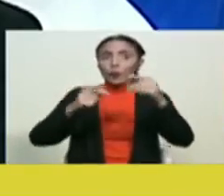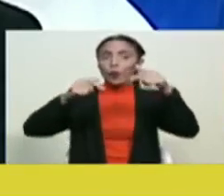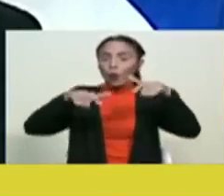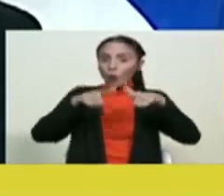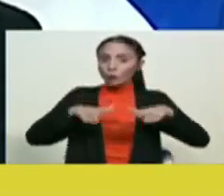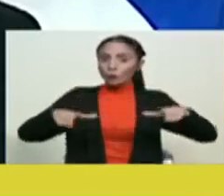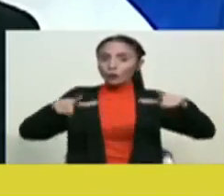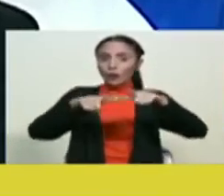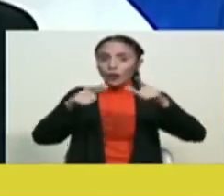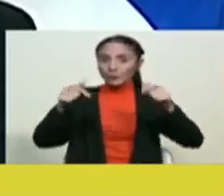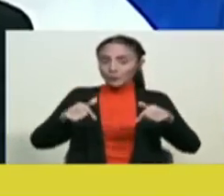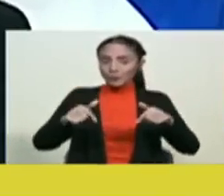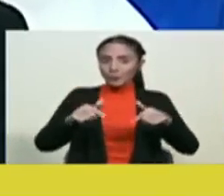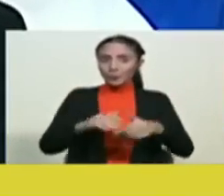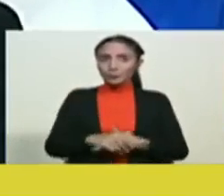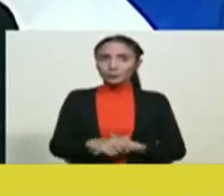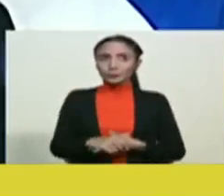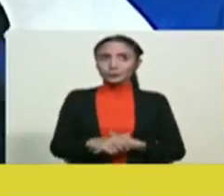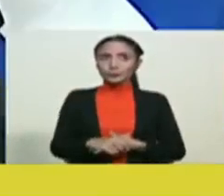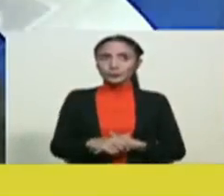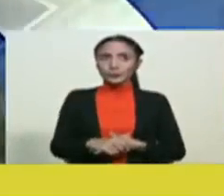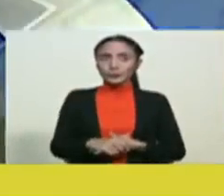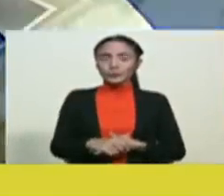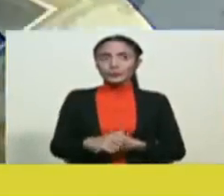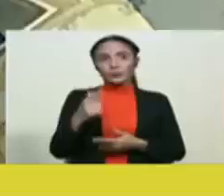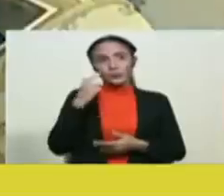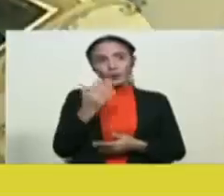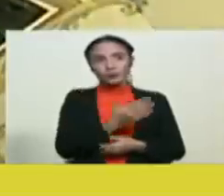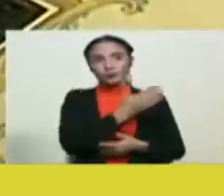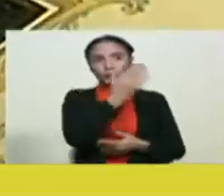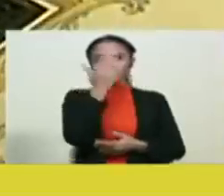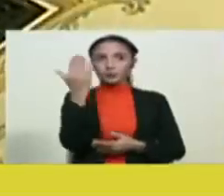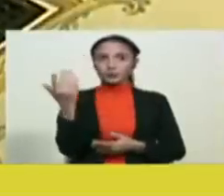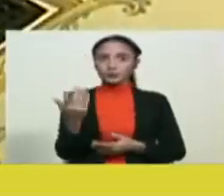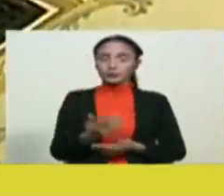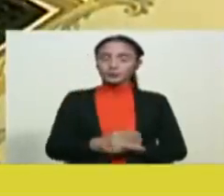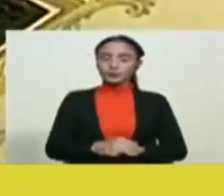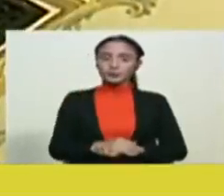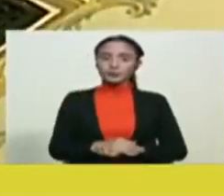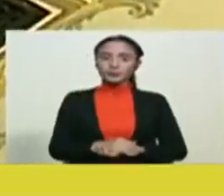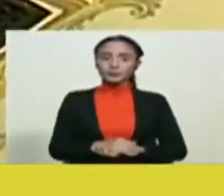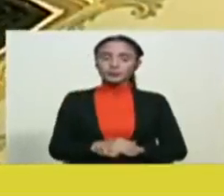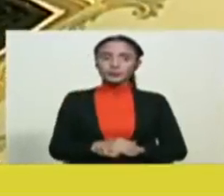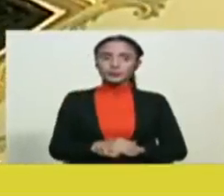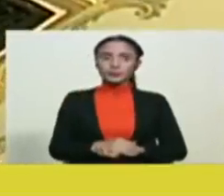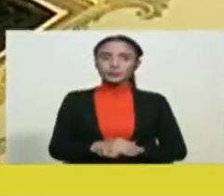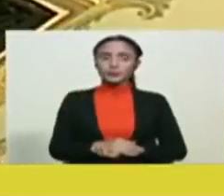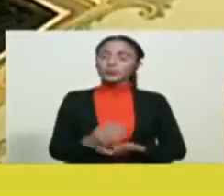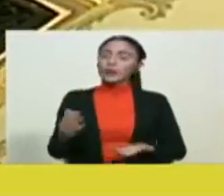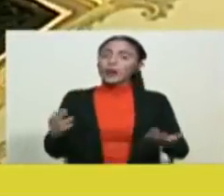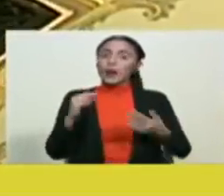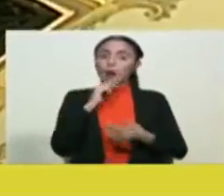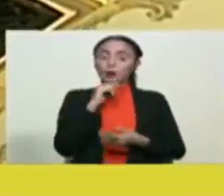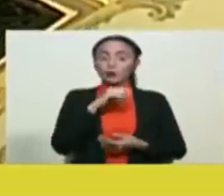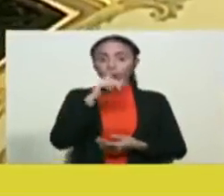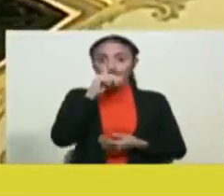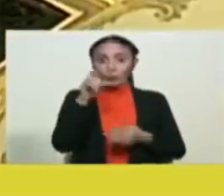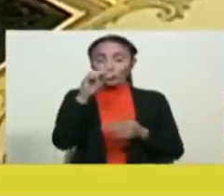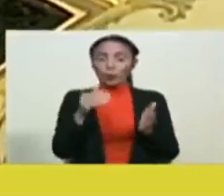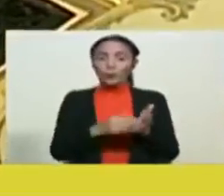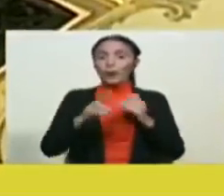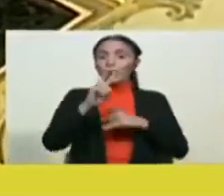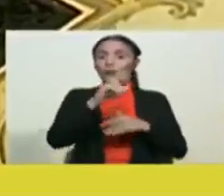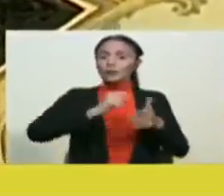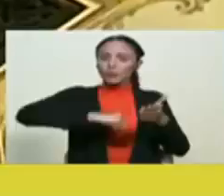el sol de américa de la libertad de bolívar de sucre que el día de octubre del año 2000 se